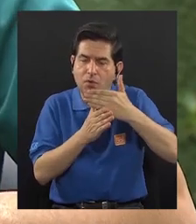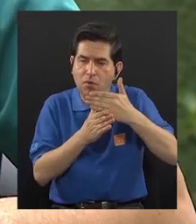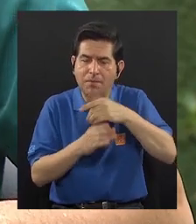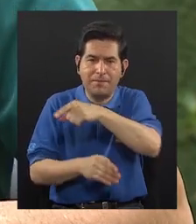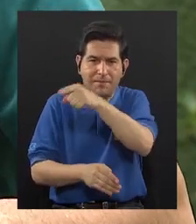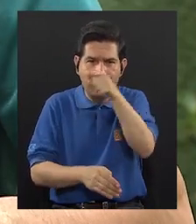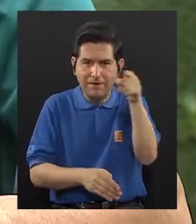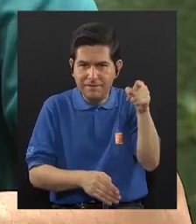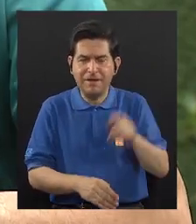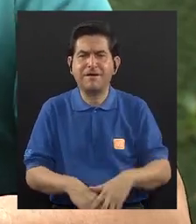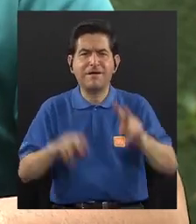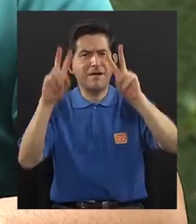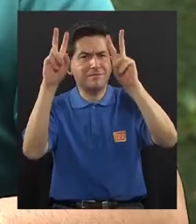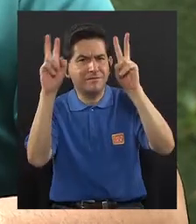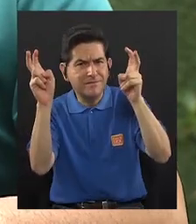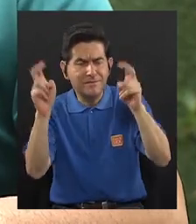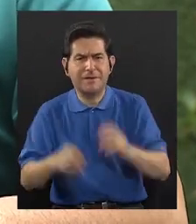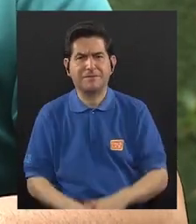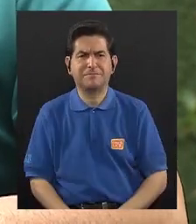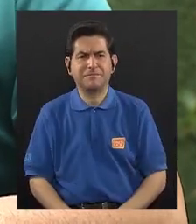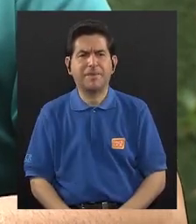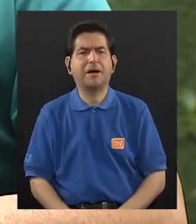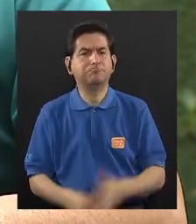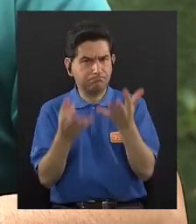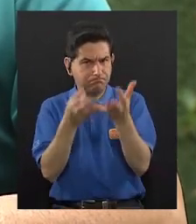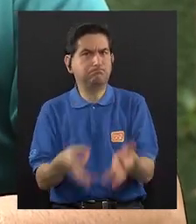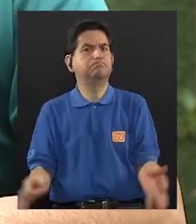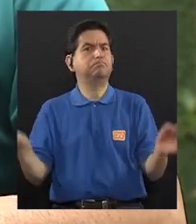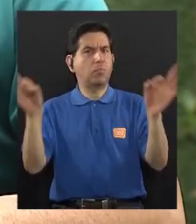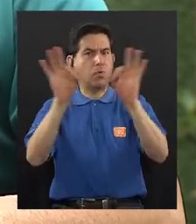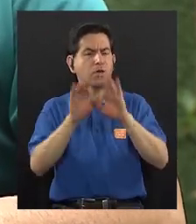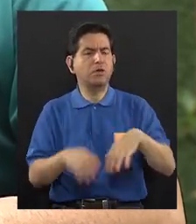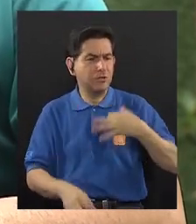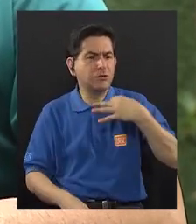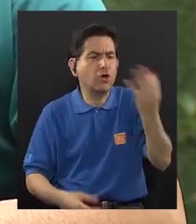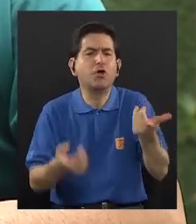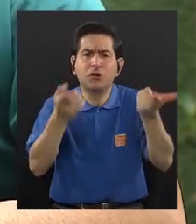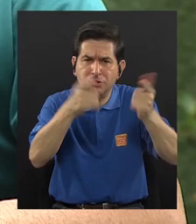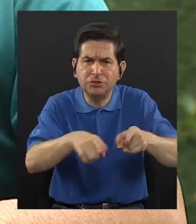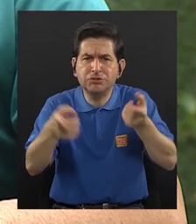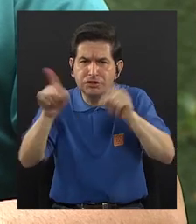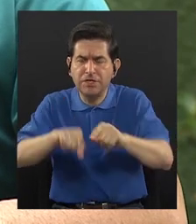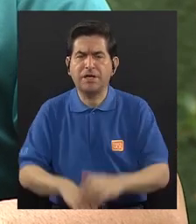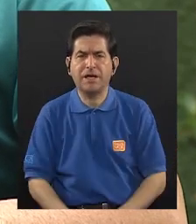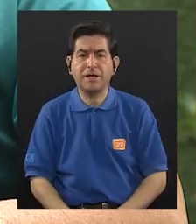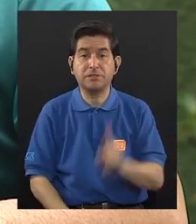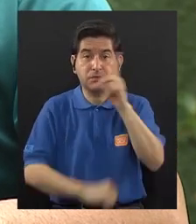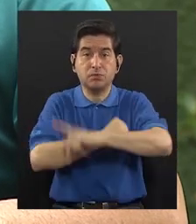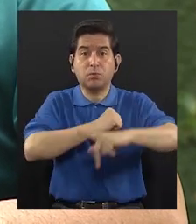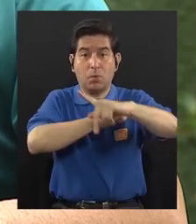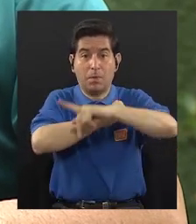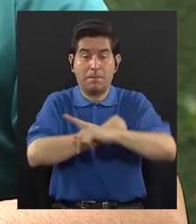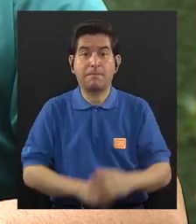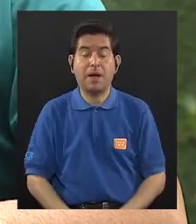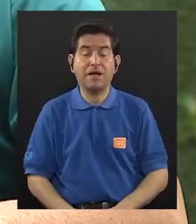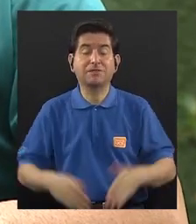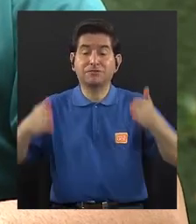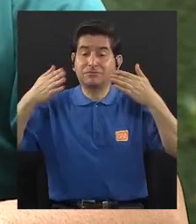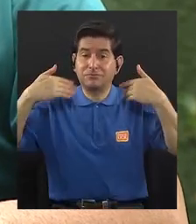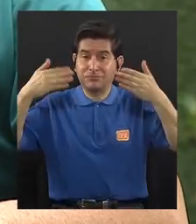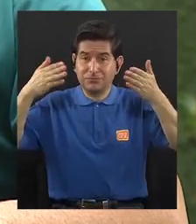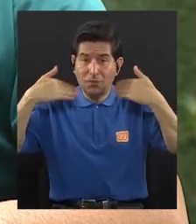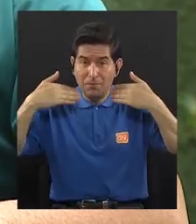compartiendo con ustedes un tema que es pues bastante importante muy cotidiano y que al vivir en un país sumamente